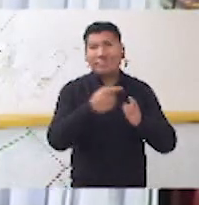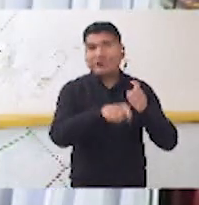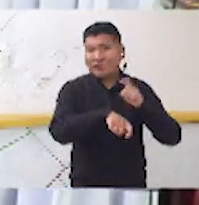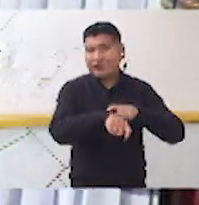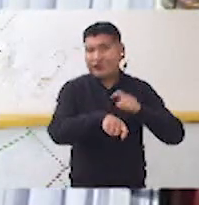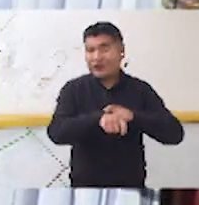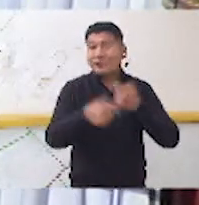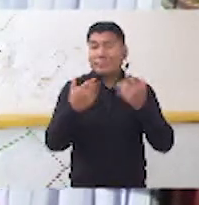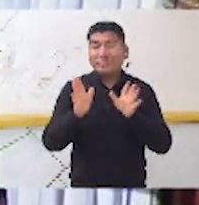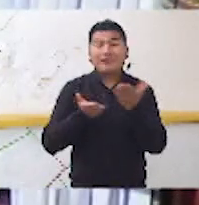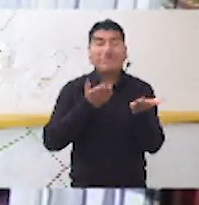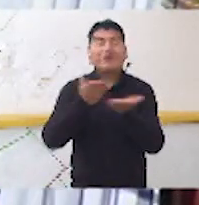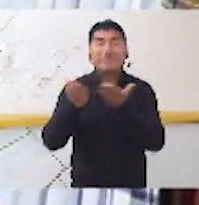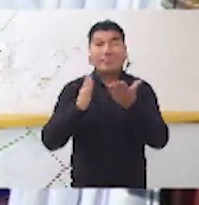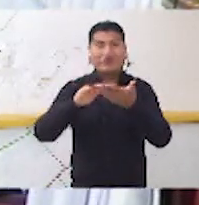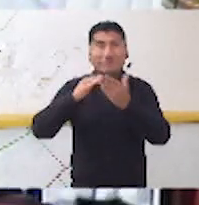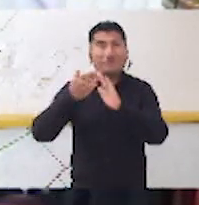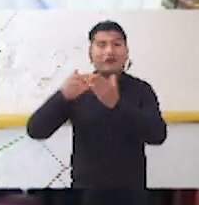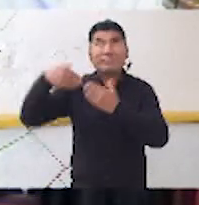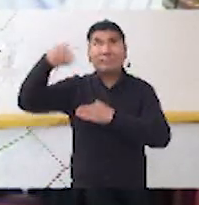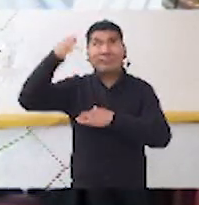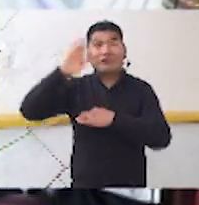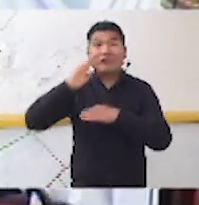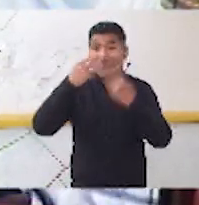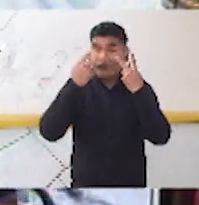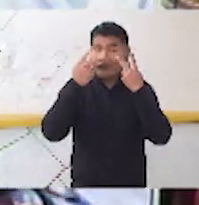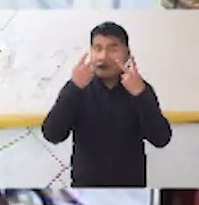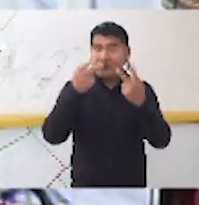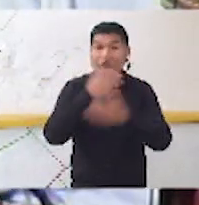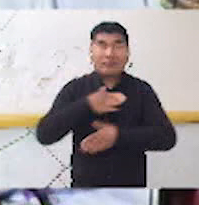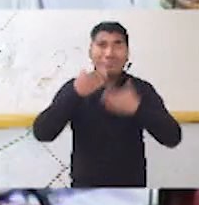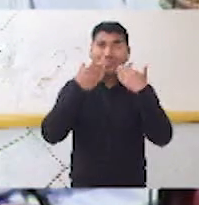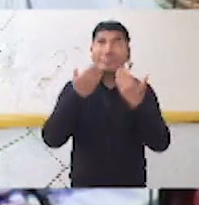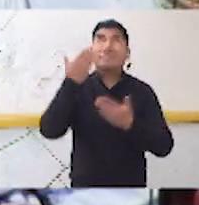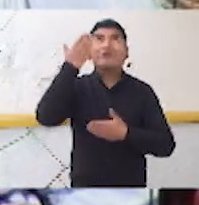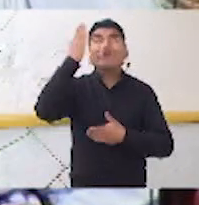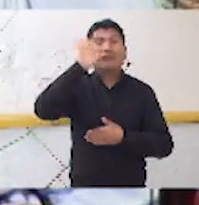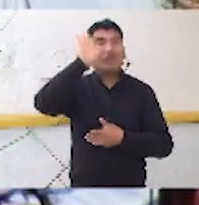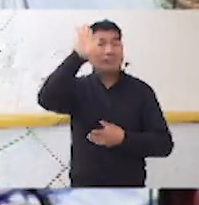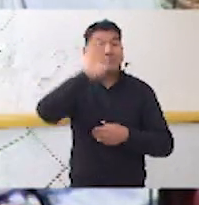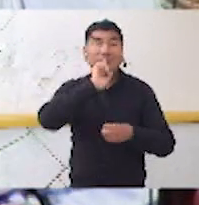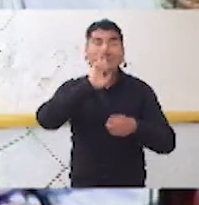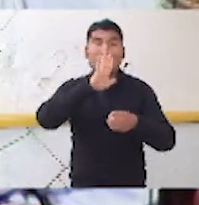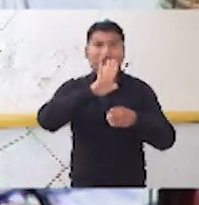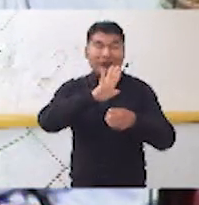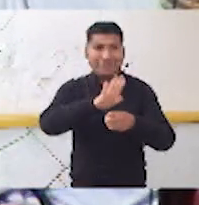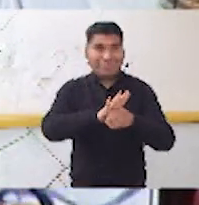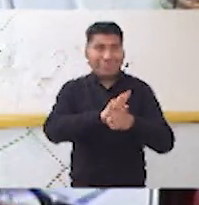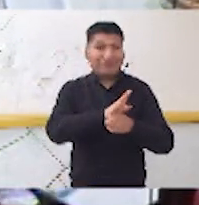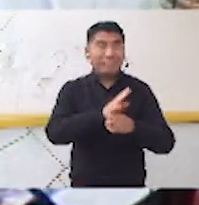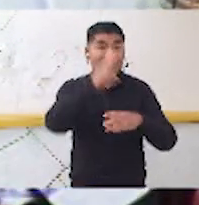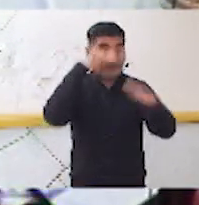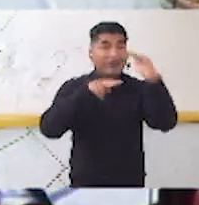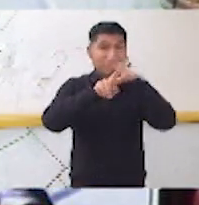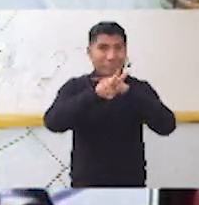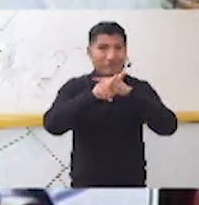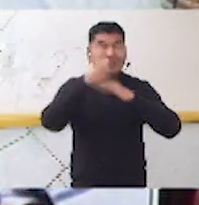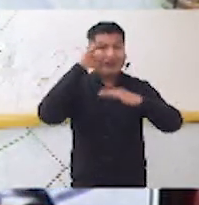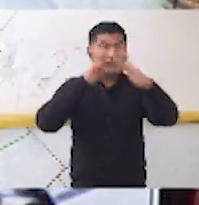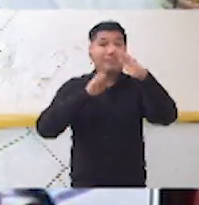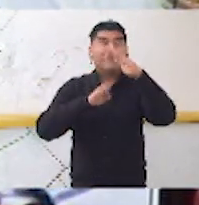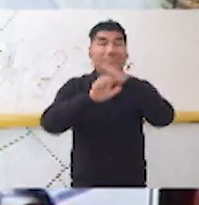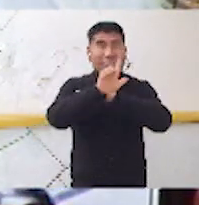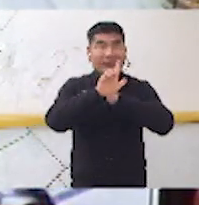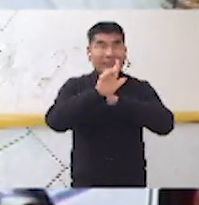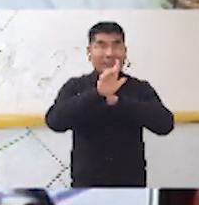pastoral del pueblo de Dios. Escuchamos con agradecimiento la promesa contada por el profeta Ezequiel de un Dios